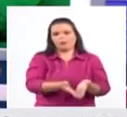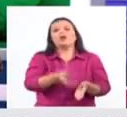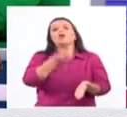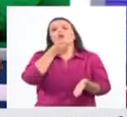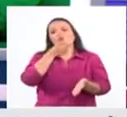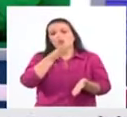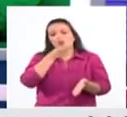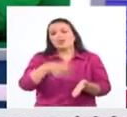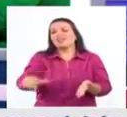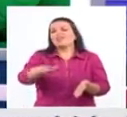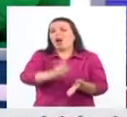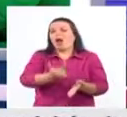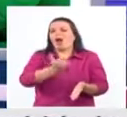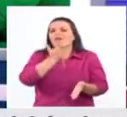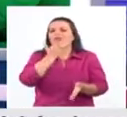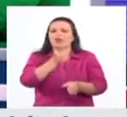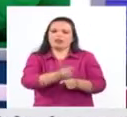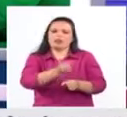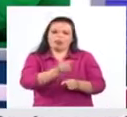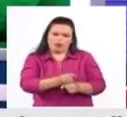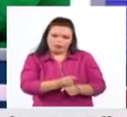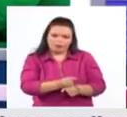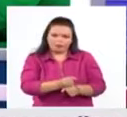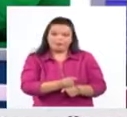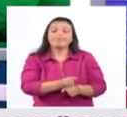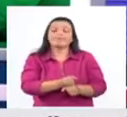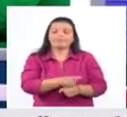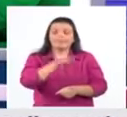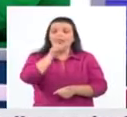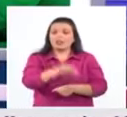laboral y eso trae al traste con también afectaciones a nivel